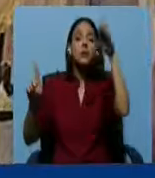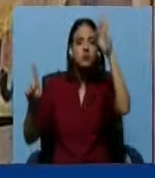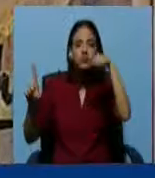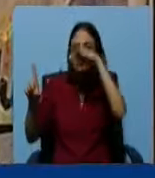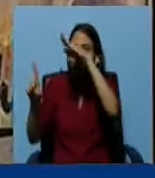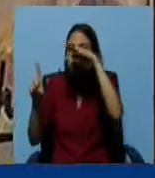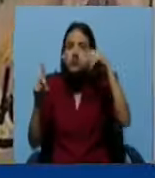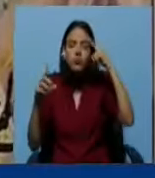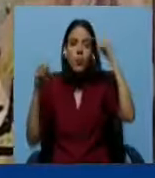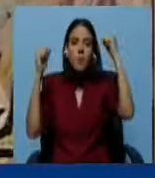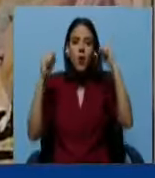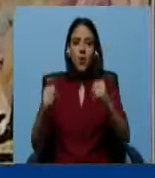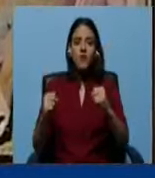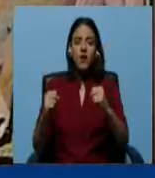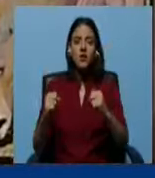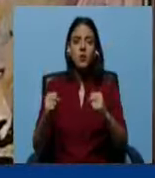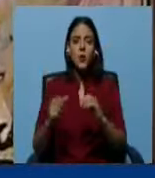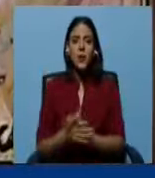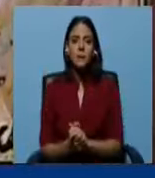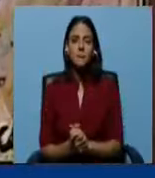donde